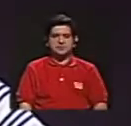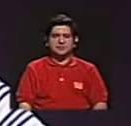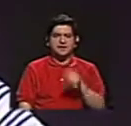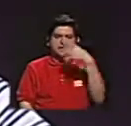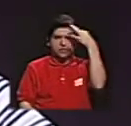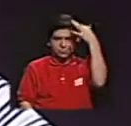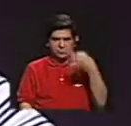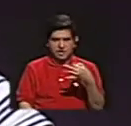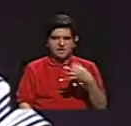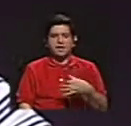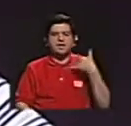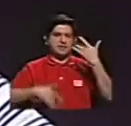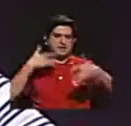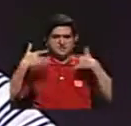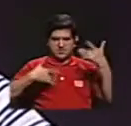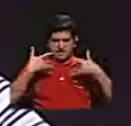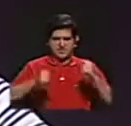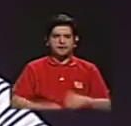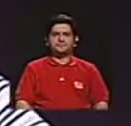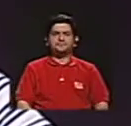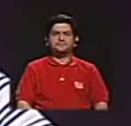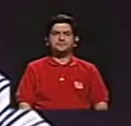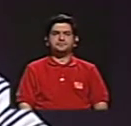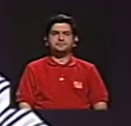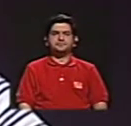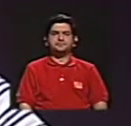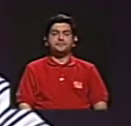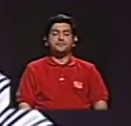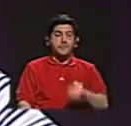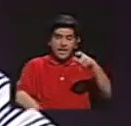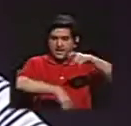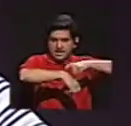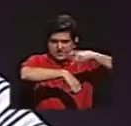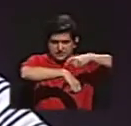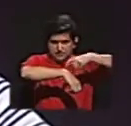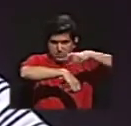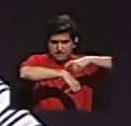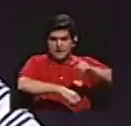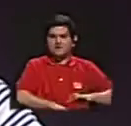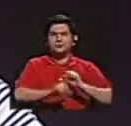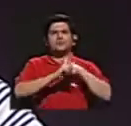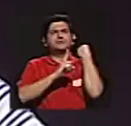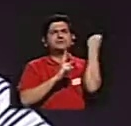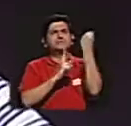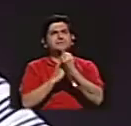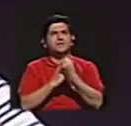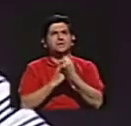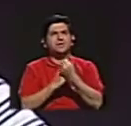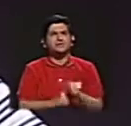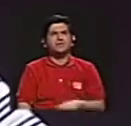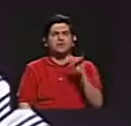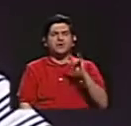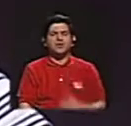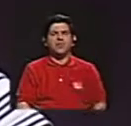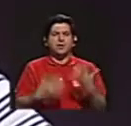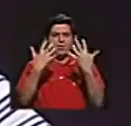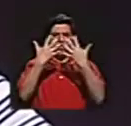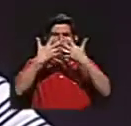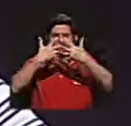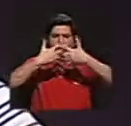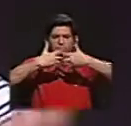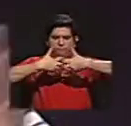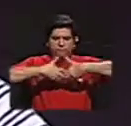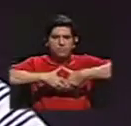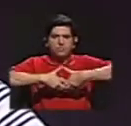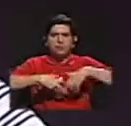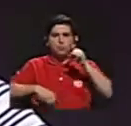estás creyendo y lo que estás sintiendo. Entonces, desde ahí, el asunto es como un engranaje.